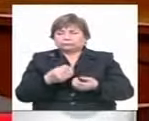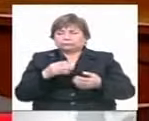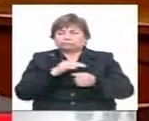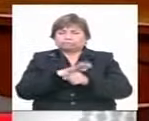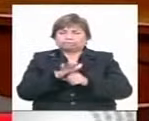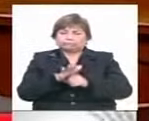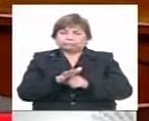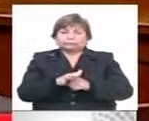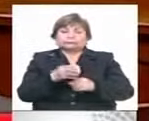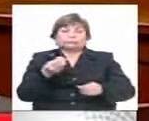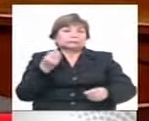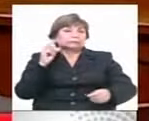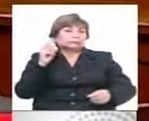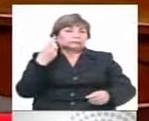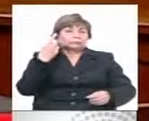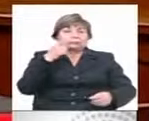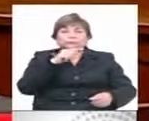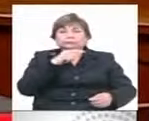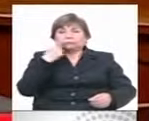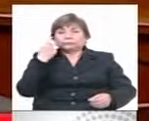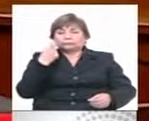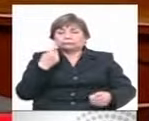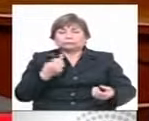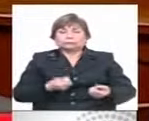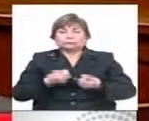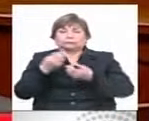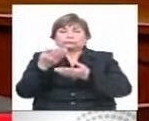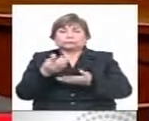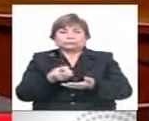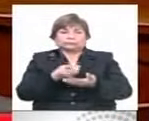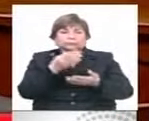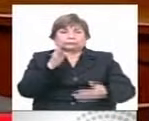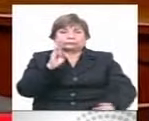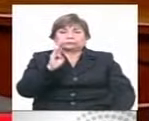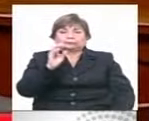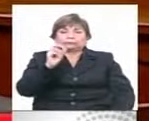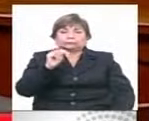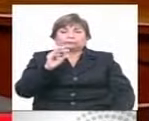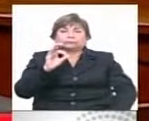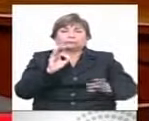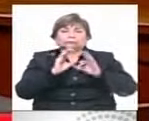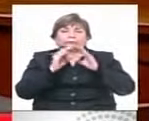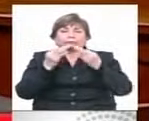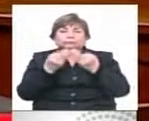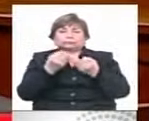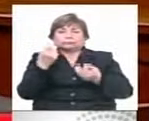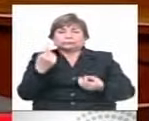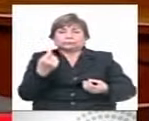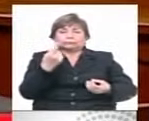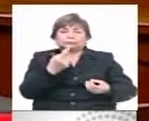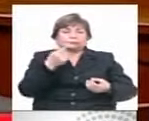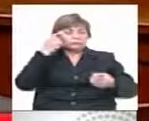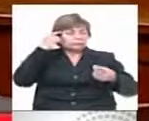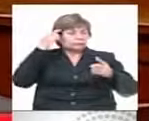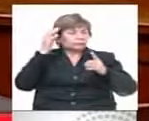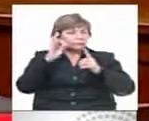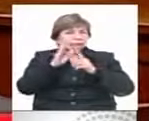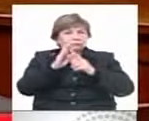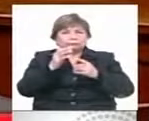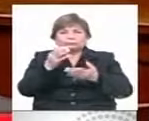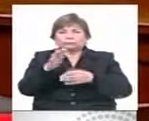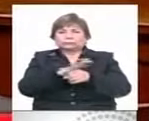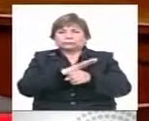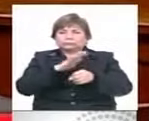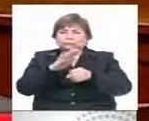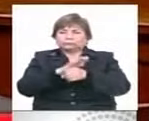pandemia. Por primera vez, se viene entregando un bono a cada miembro integrante del hogar con el fin de garantizar la